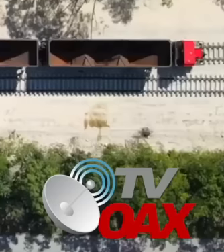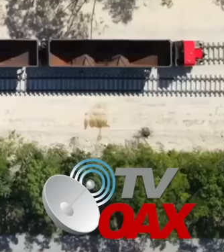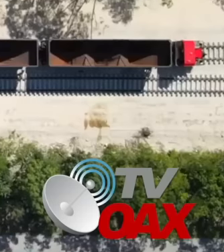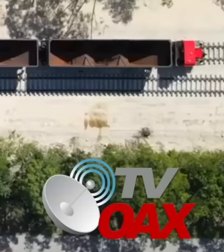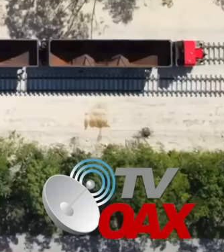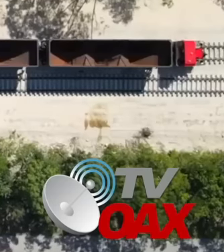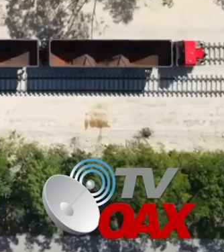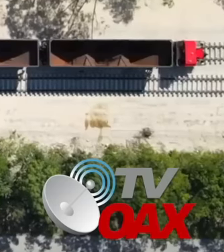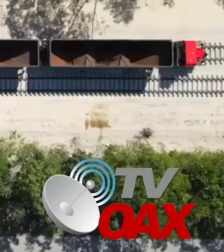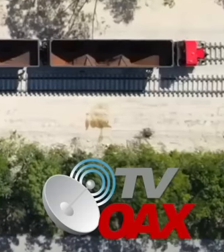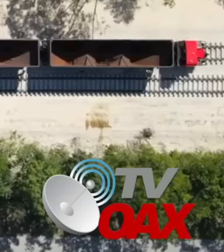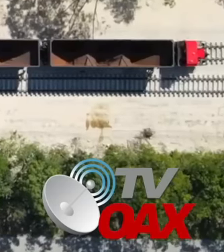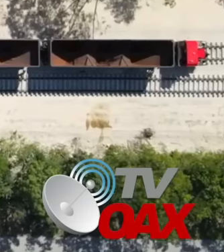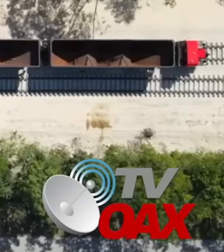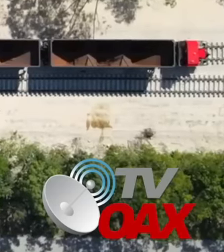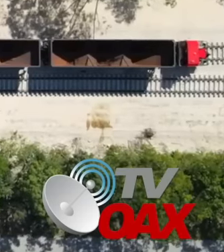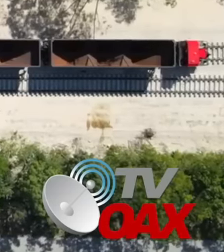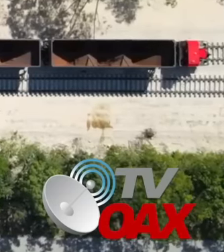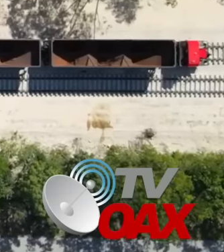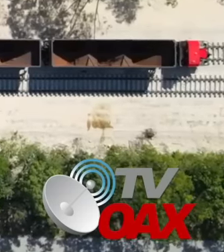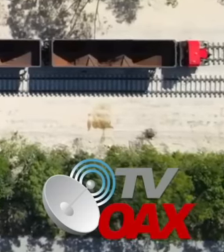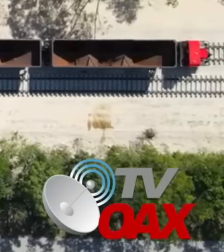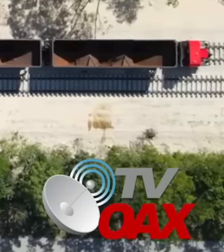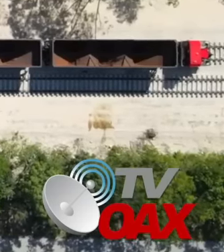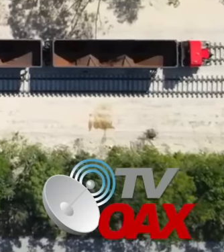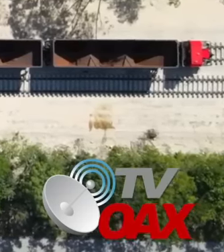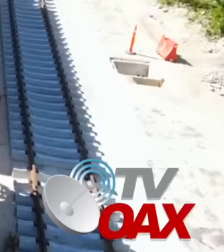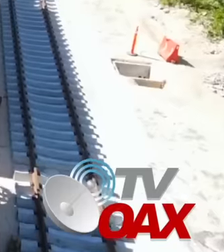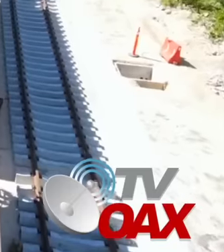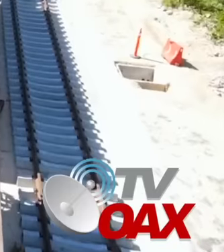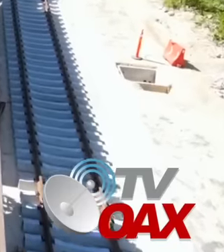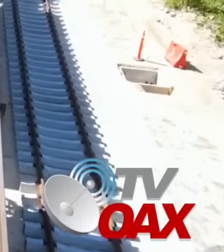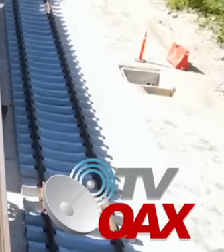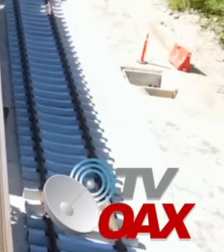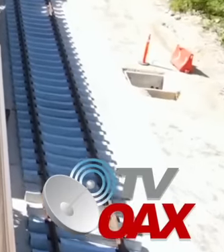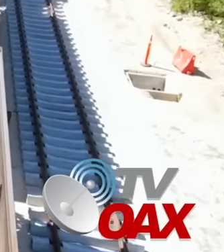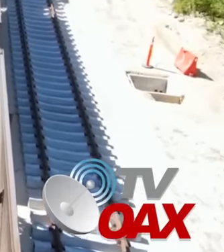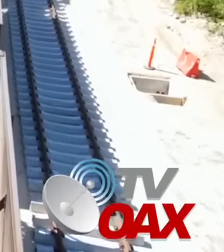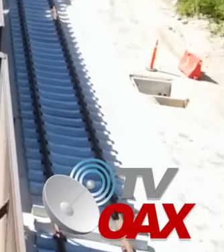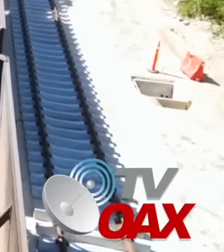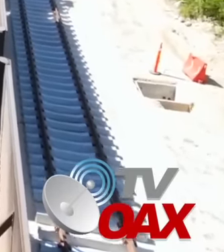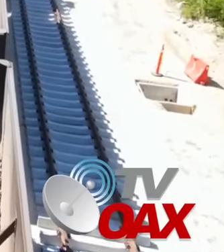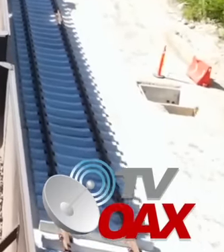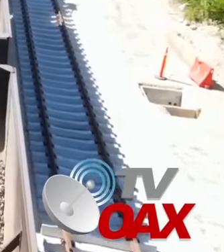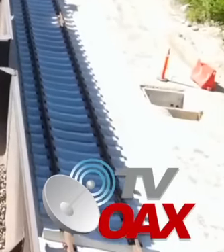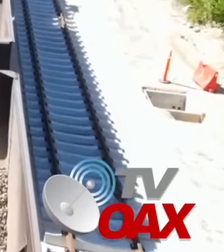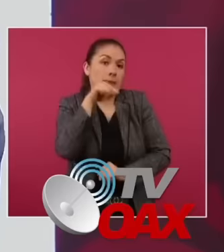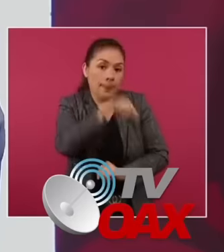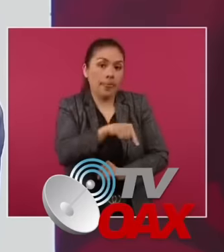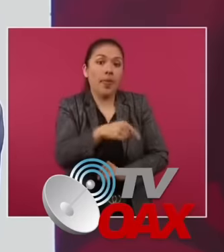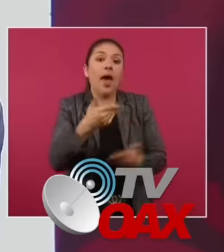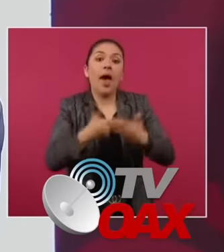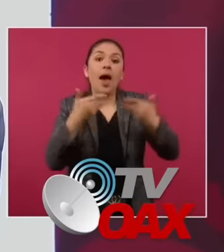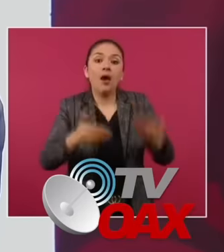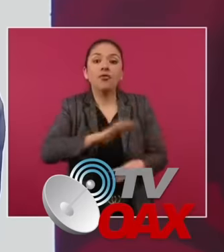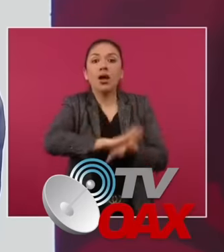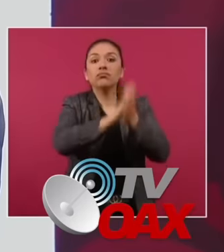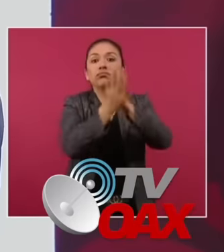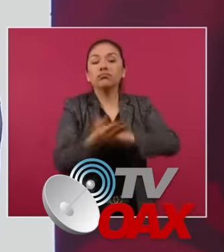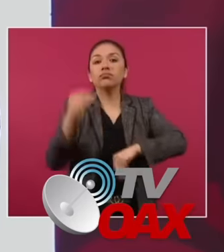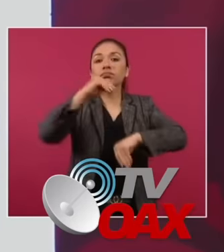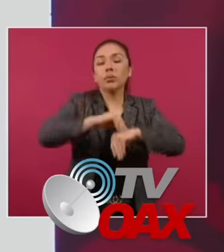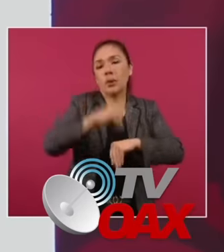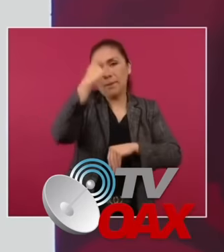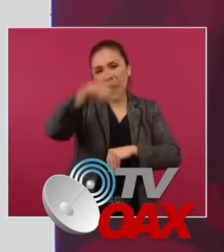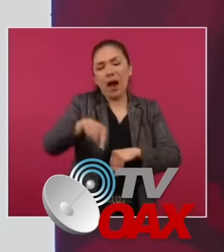famoso, que era una zona arqueológica y está convertido en bancos de